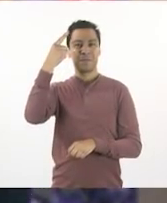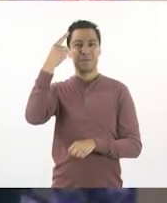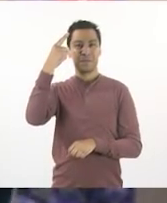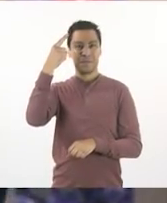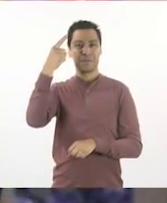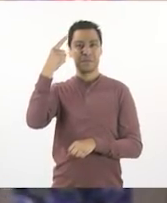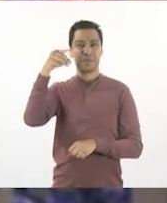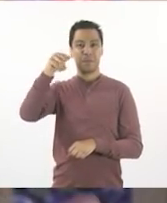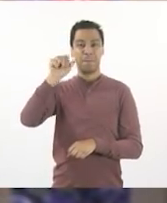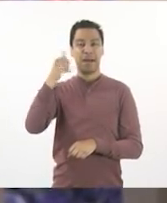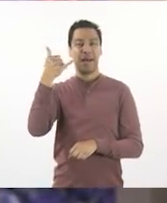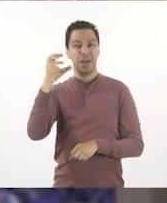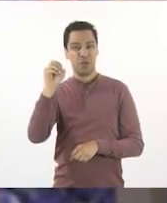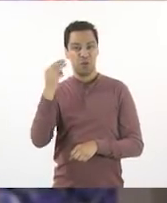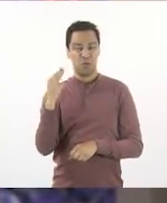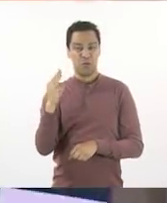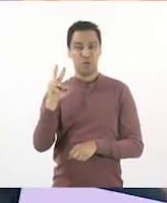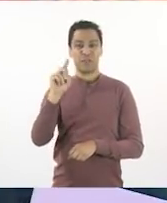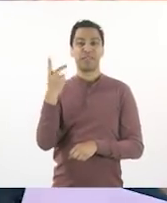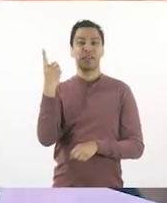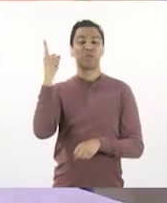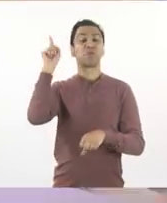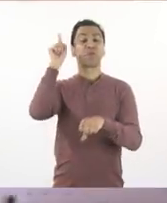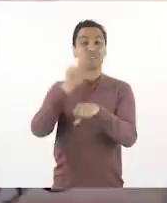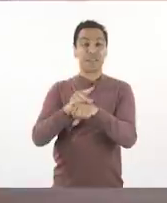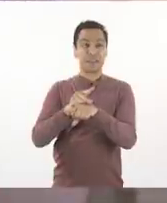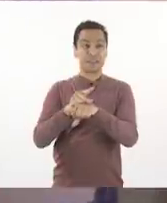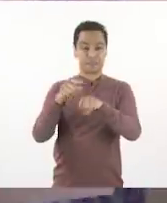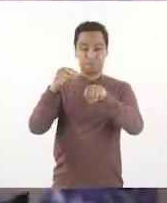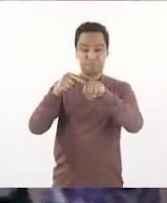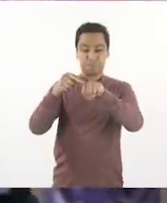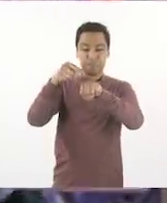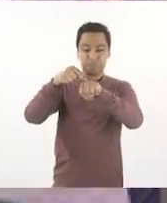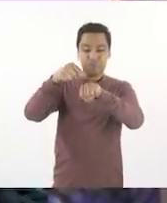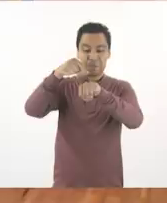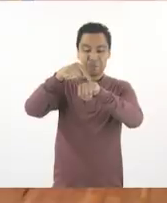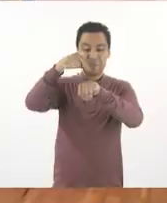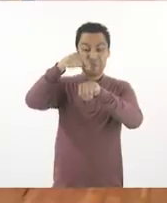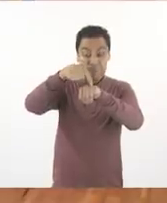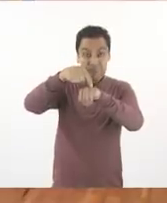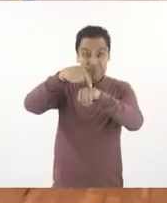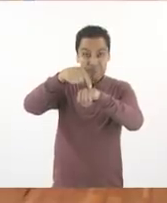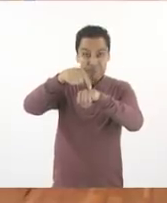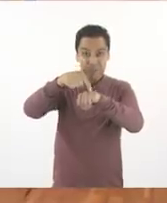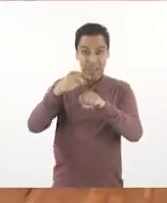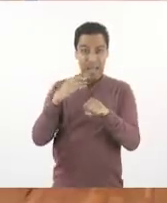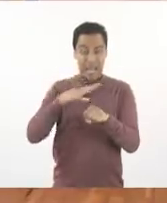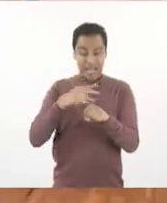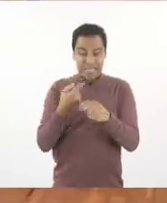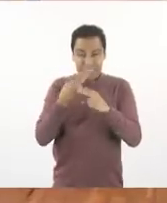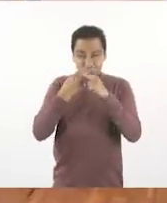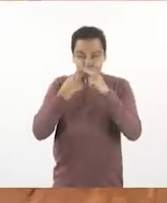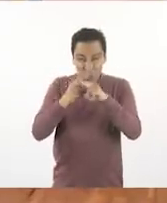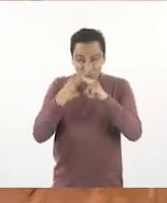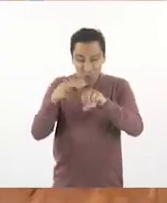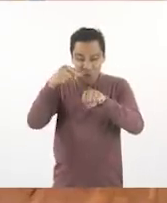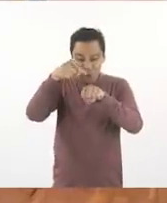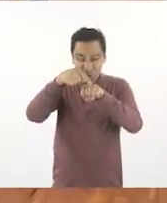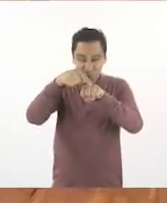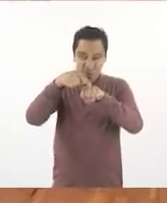mayo. Mayo tiene 31 días. Muy bien. Cayó en tu nudillo, ¿verdad? Cayó en mi nudillo. Ok. Y eso nos dice que